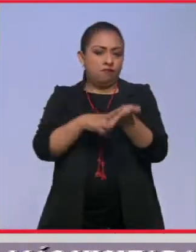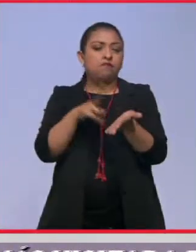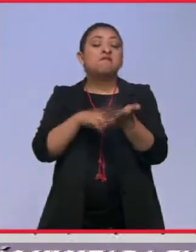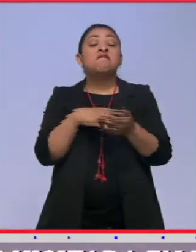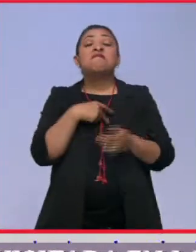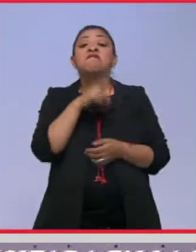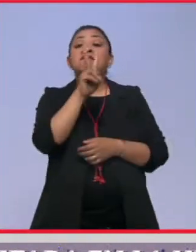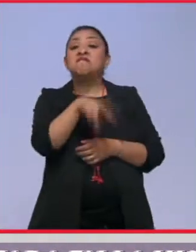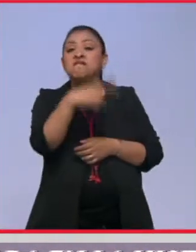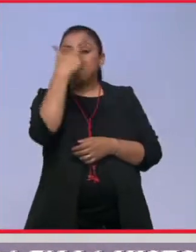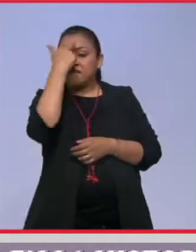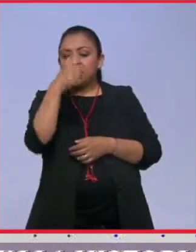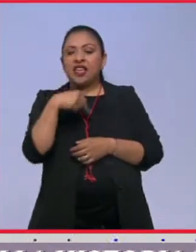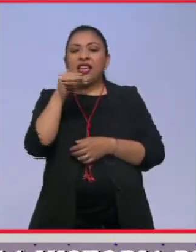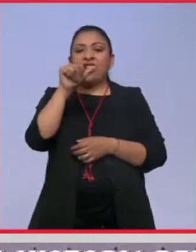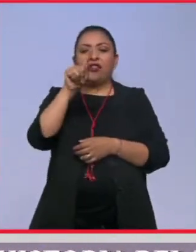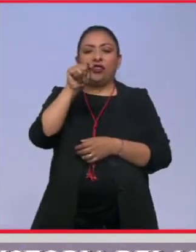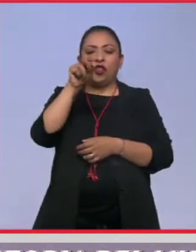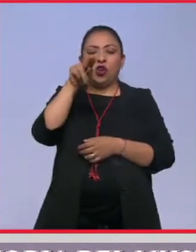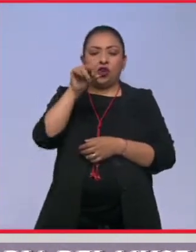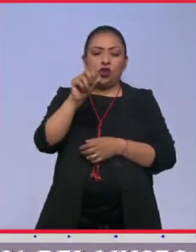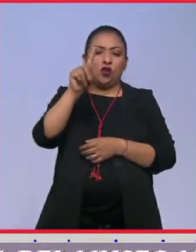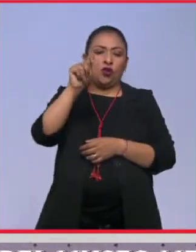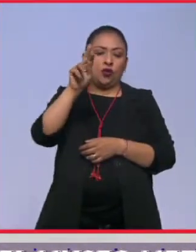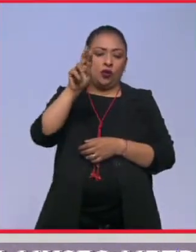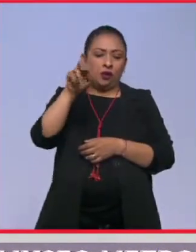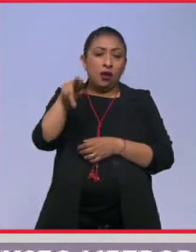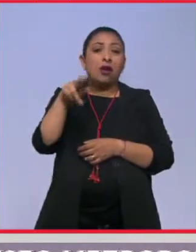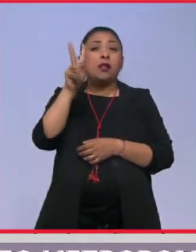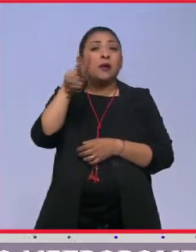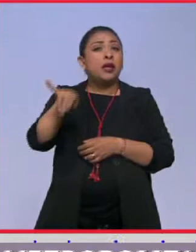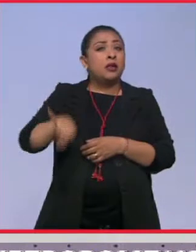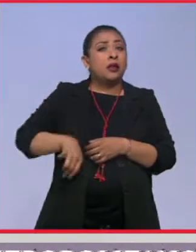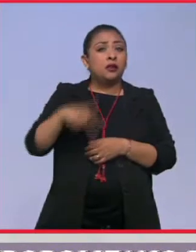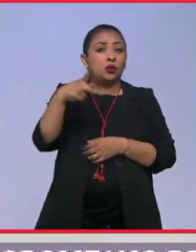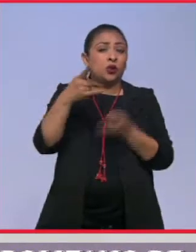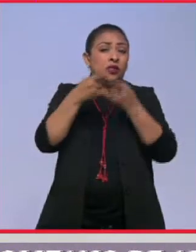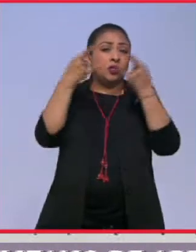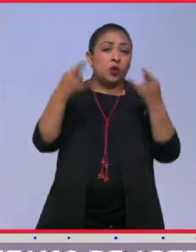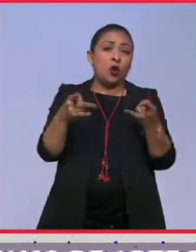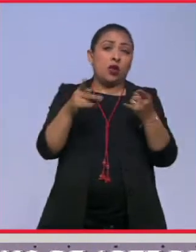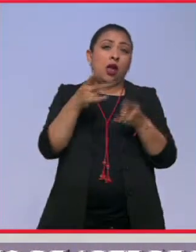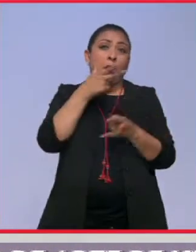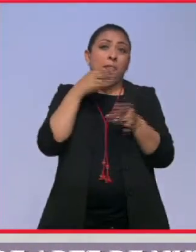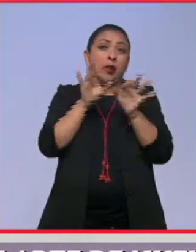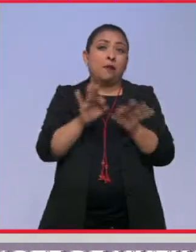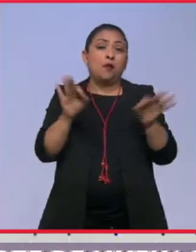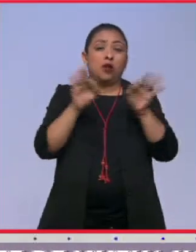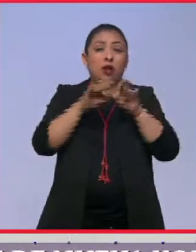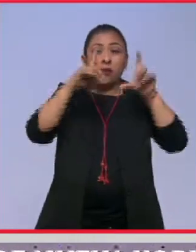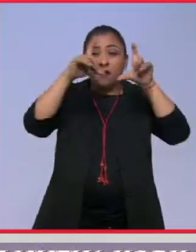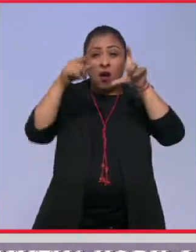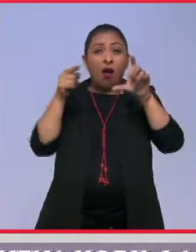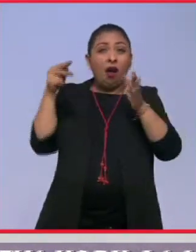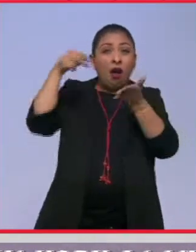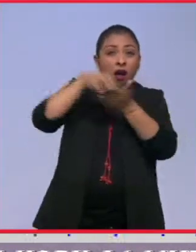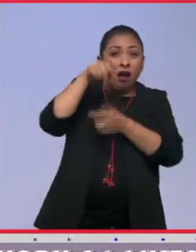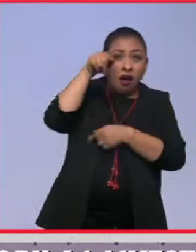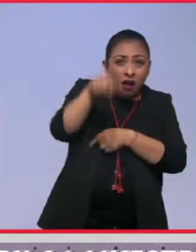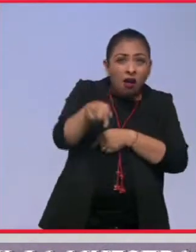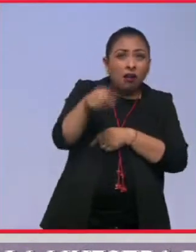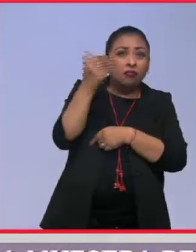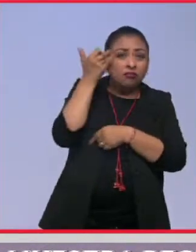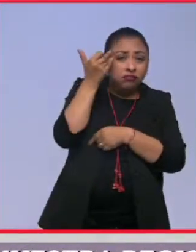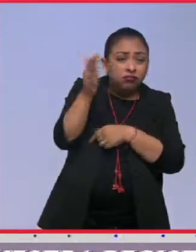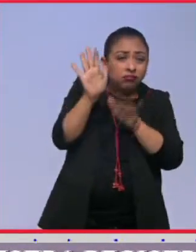y además Antonio Turok, es bien interesante la historia de este importante y destacado fotógrafo que estuvo allí todo el tiempo por